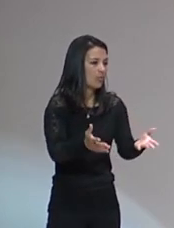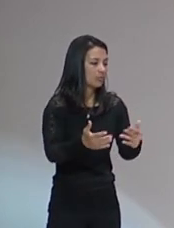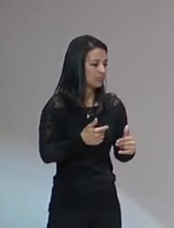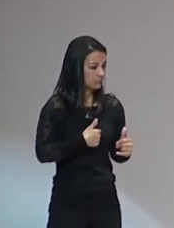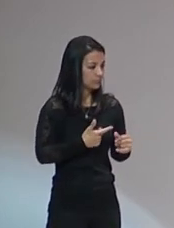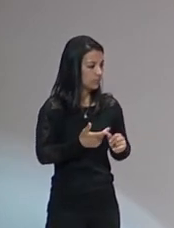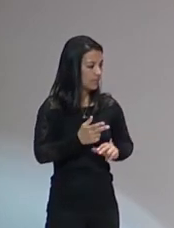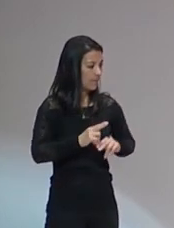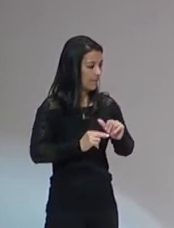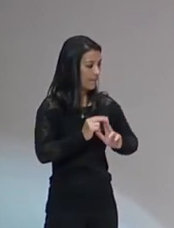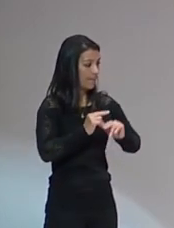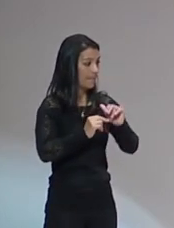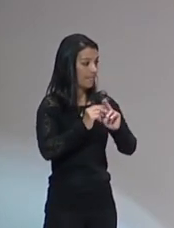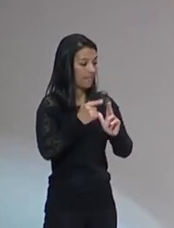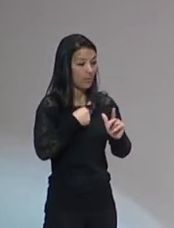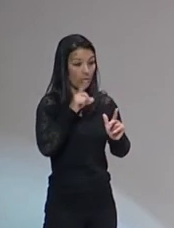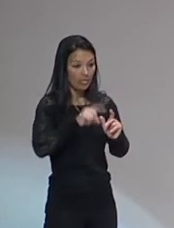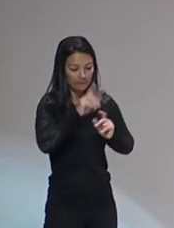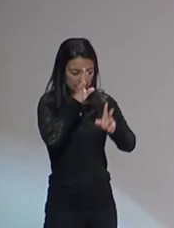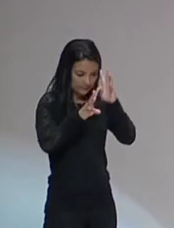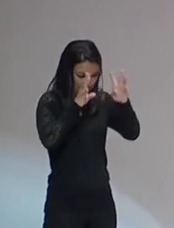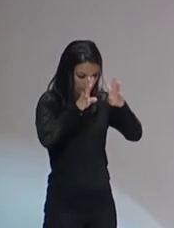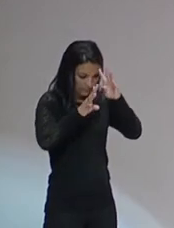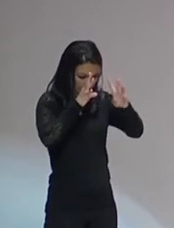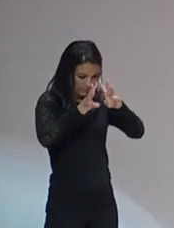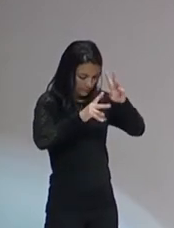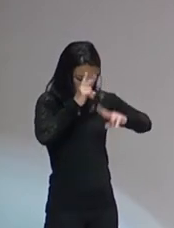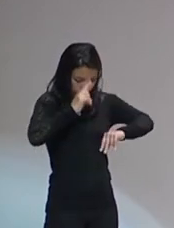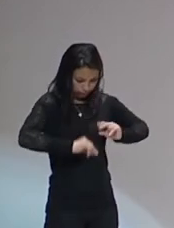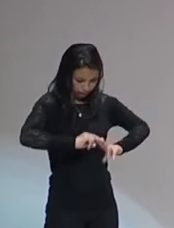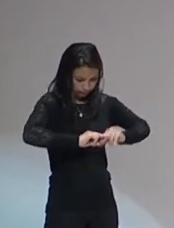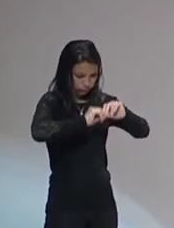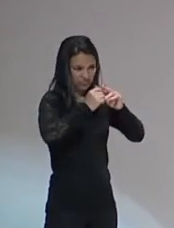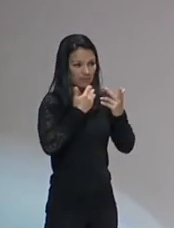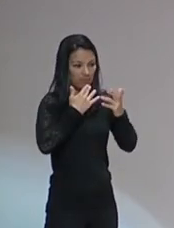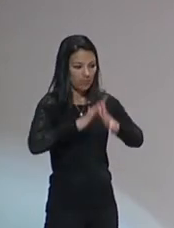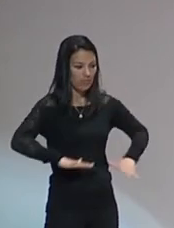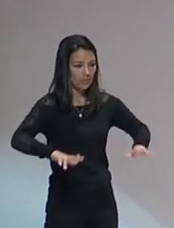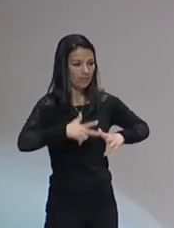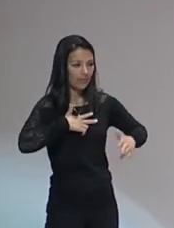crear con mucha creatividad escenas de teatro